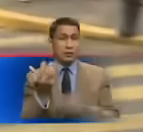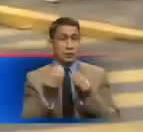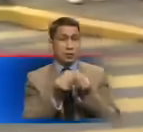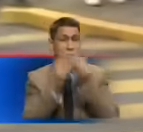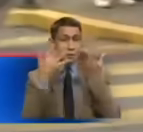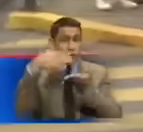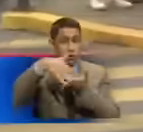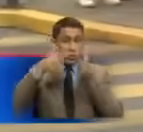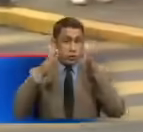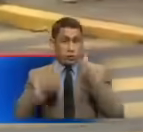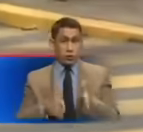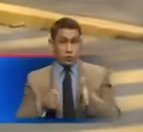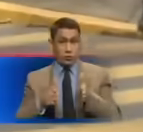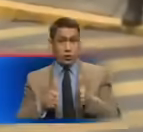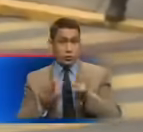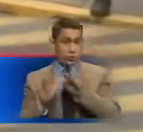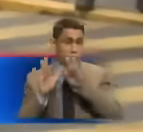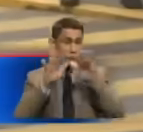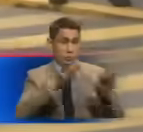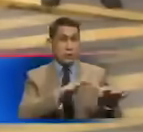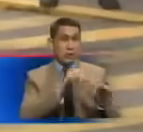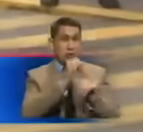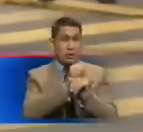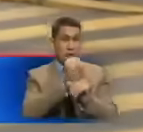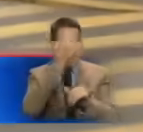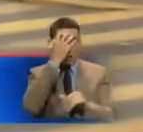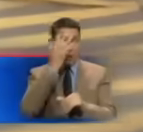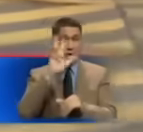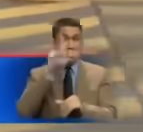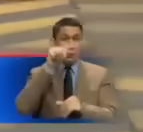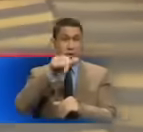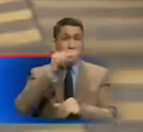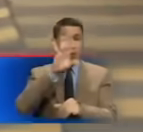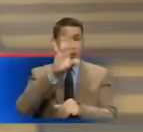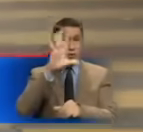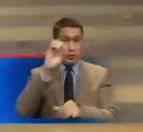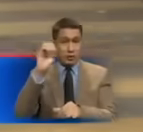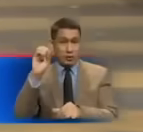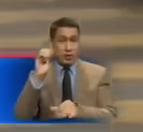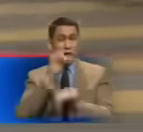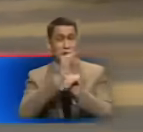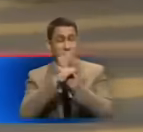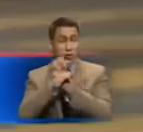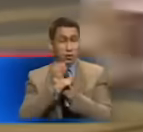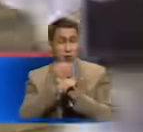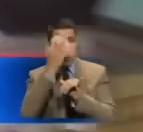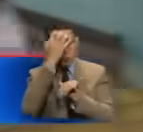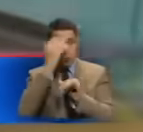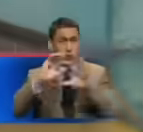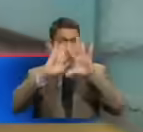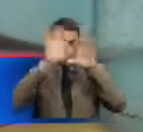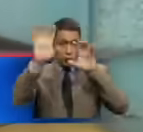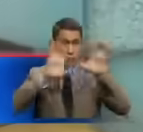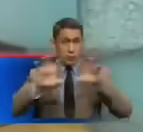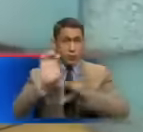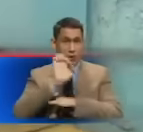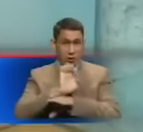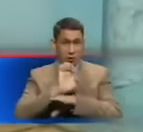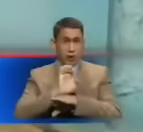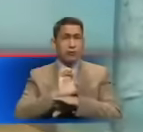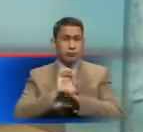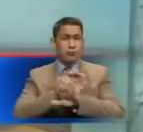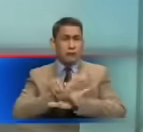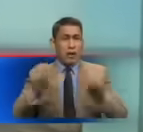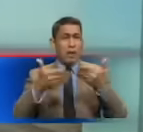estudiantes han retornado a la presencialidad cerca de 3.900 instituciones educativas a nivel nacional, correspondientes a la fase